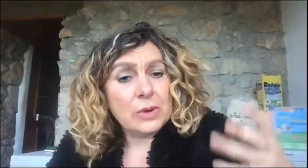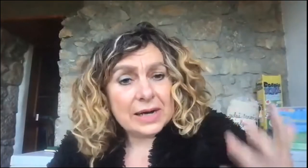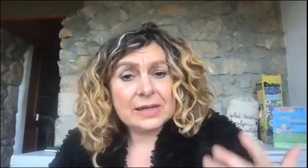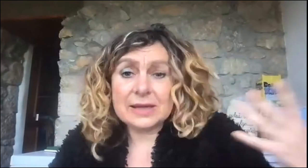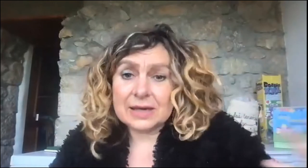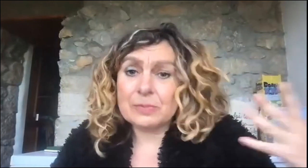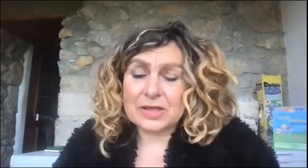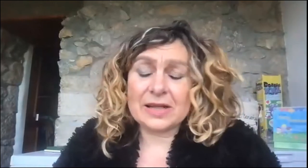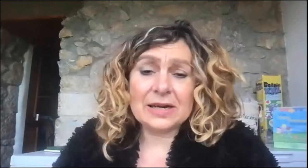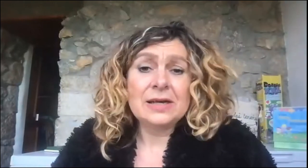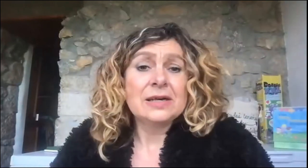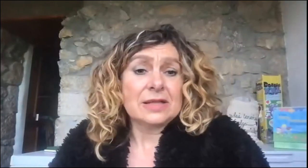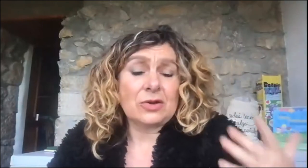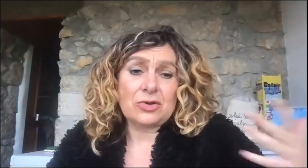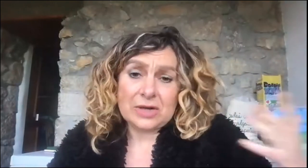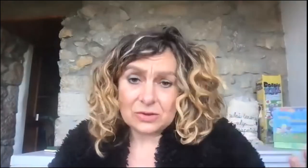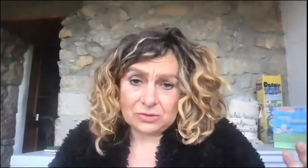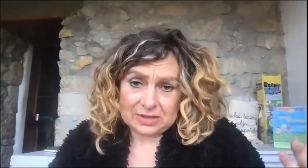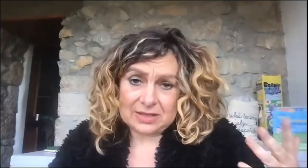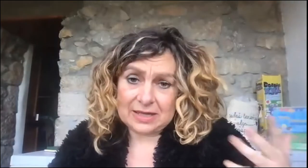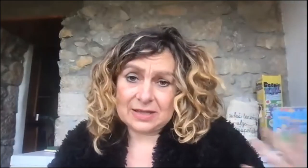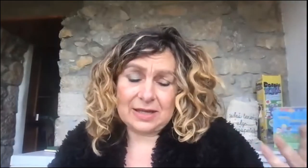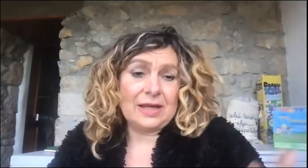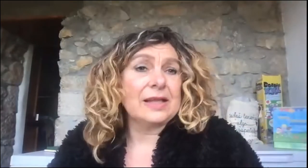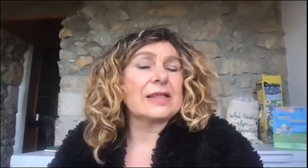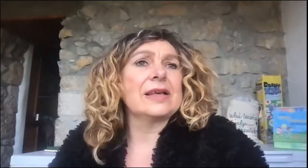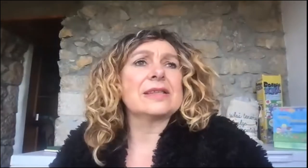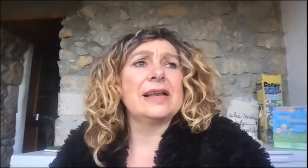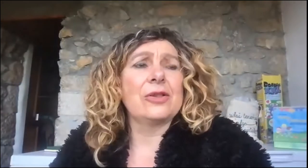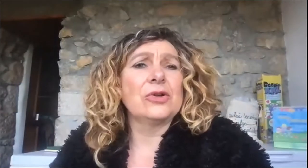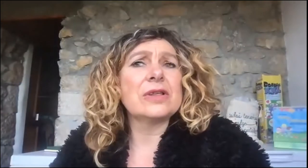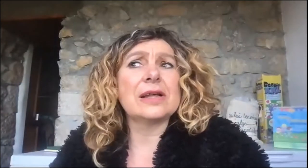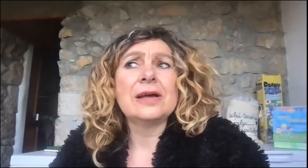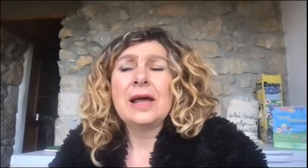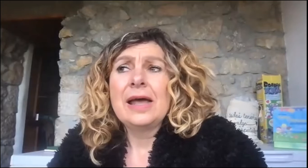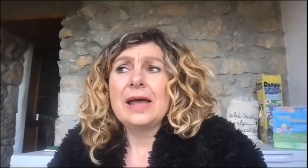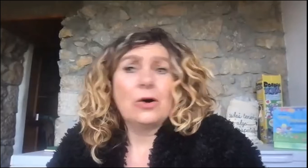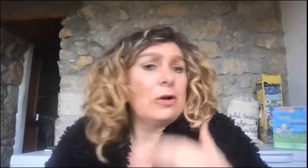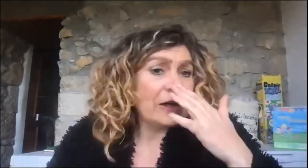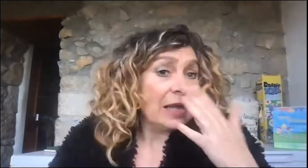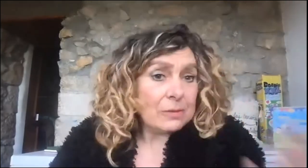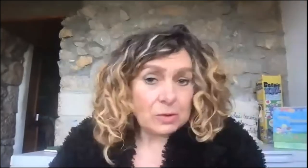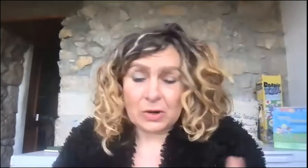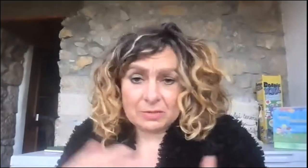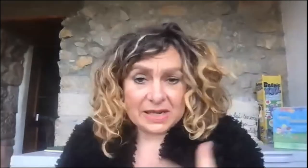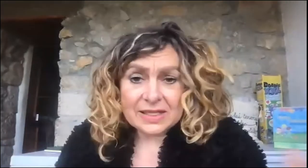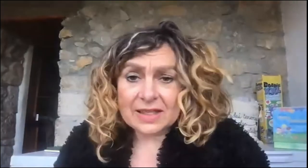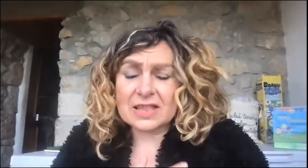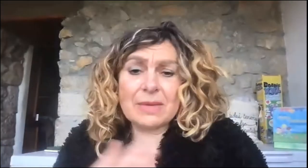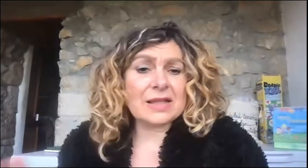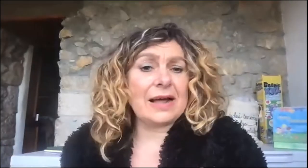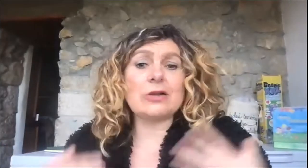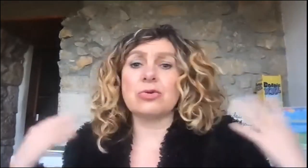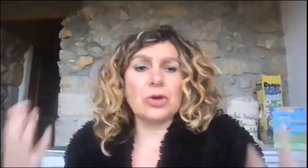bullicio de jugar ya puede estar distorsionando desde ese lado, ¿no? Desde olfativo, por las meriendas